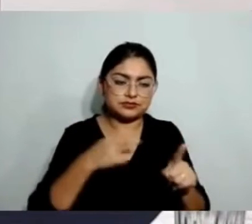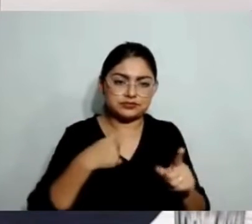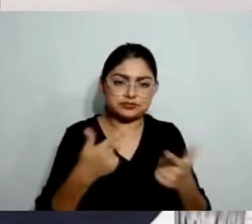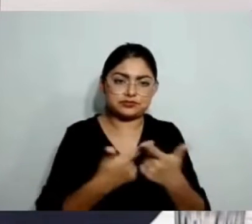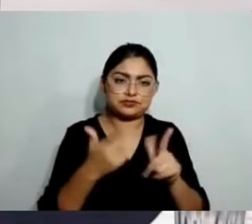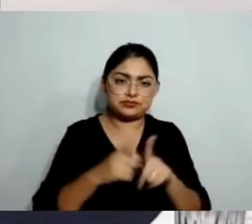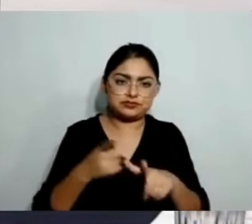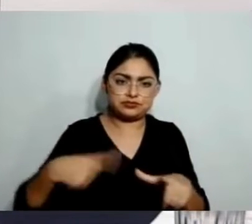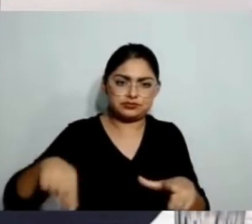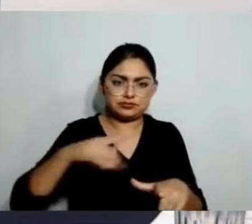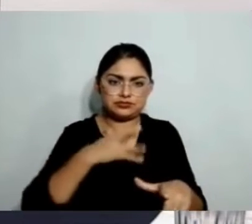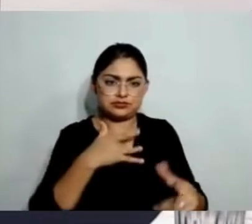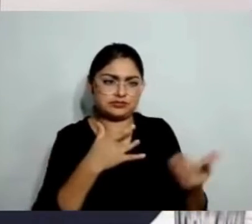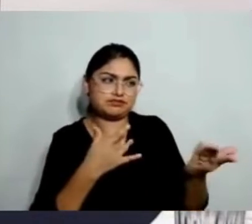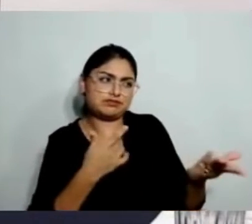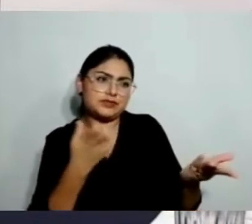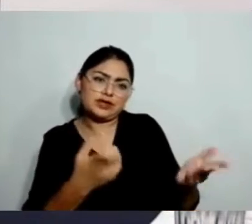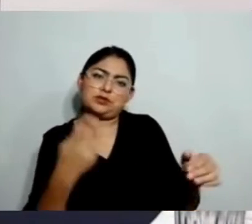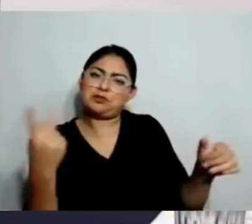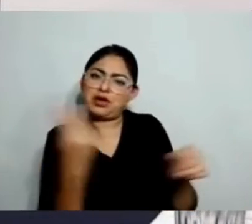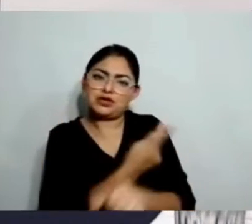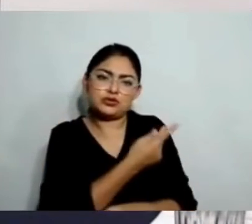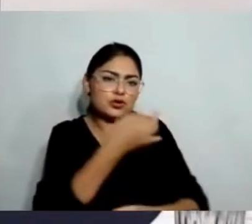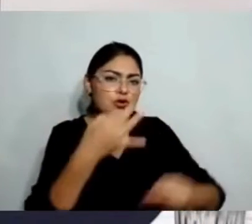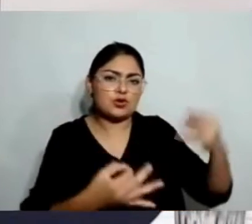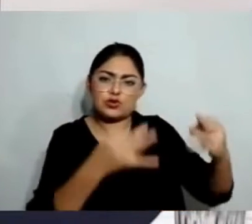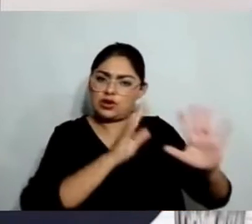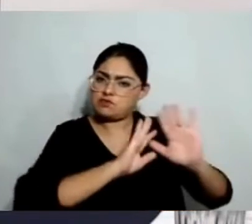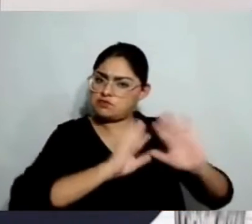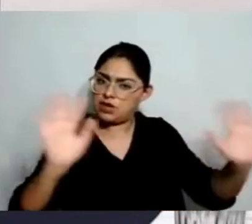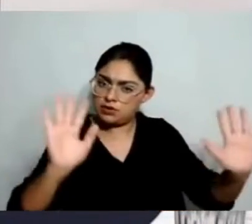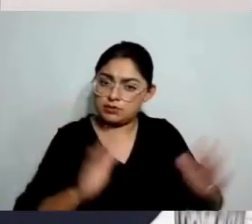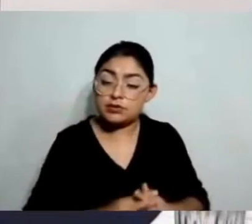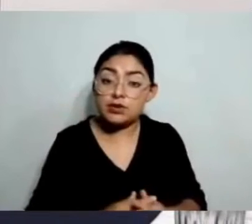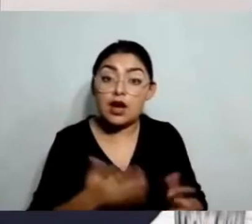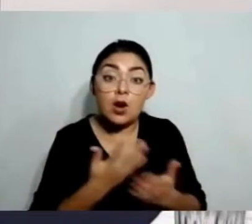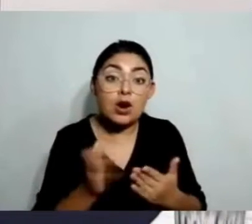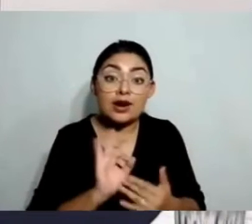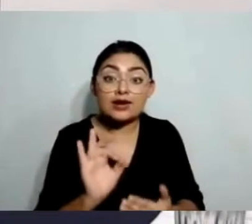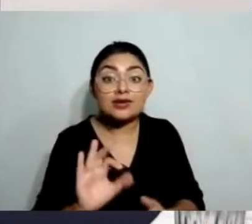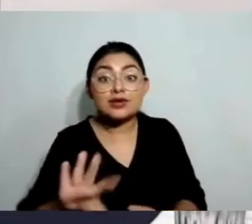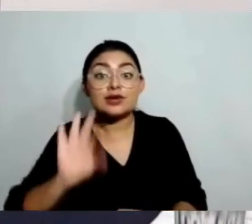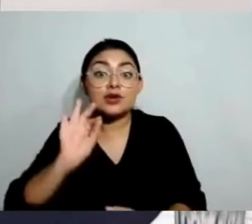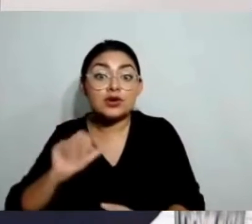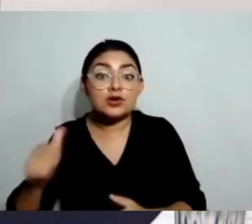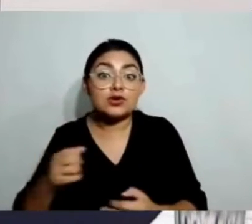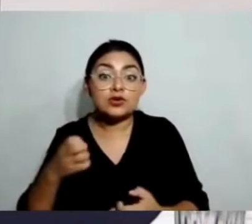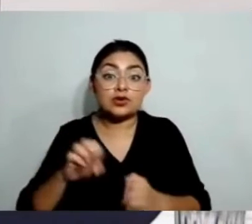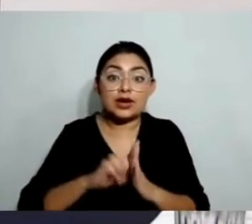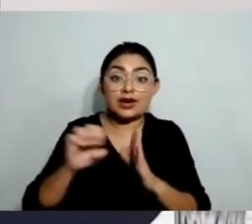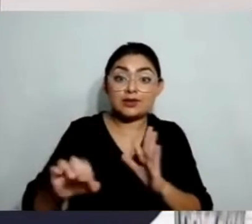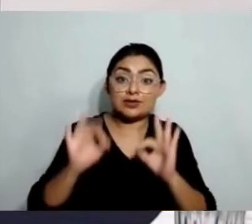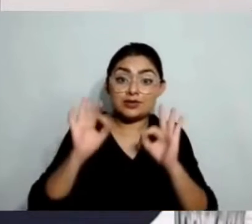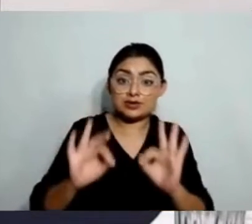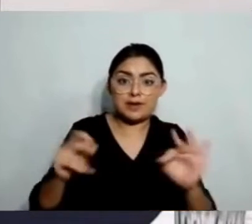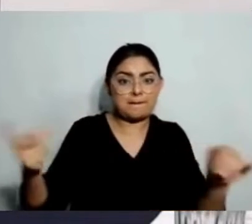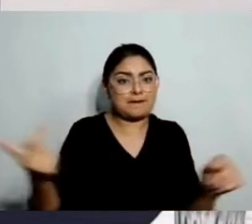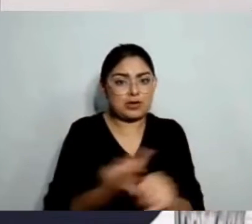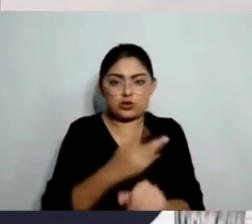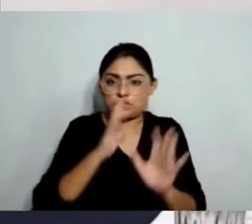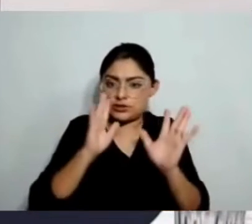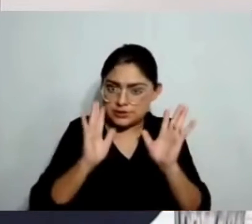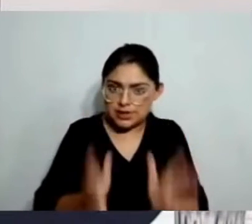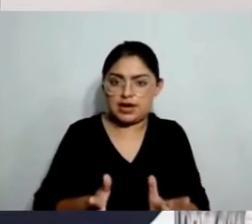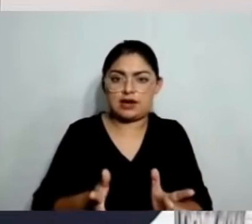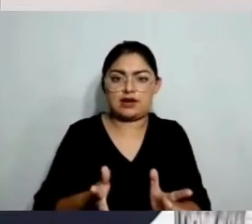es cosa juzgada entonces si algún ejemplo vamos a poner pues vamos a poner los que son cosas juzgada Y